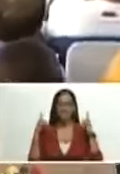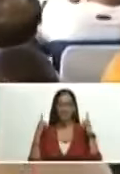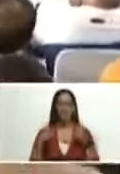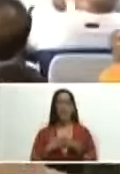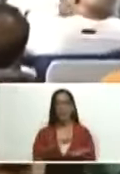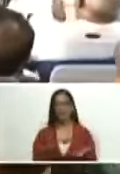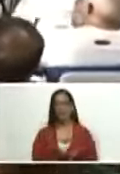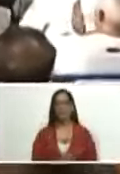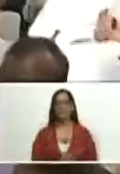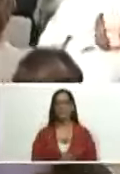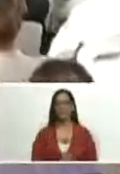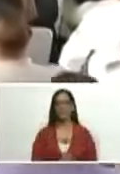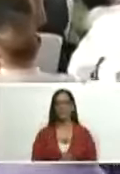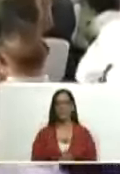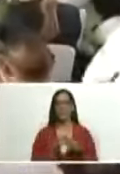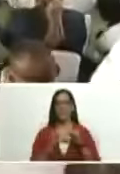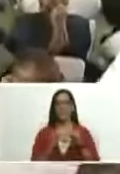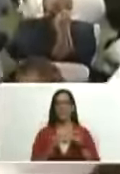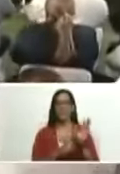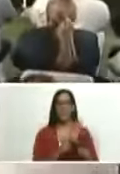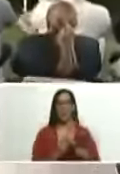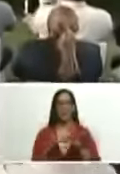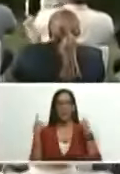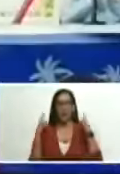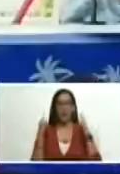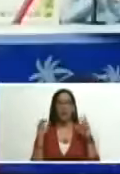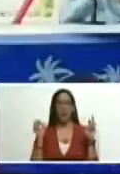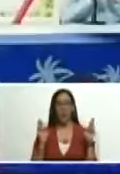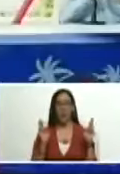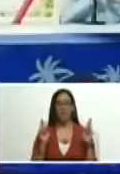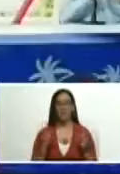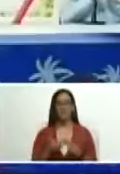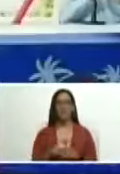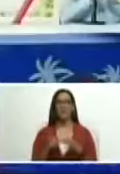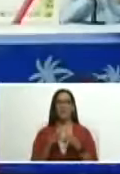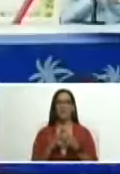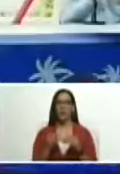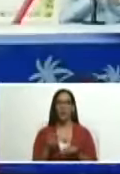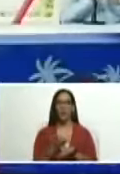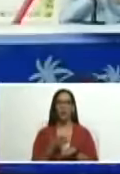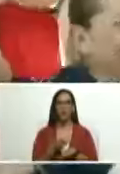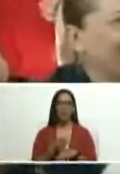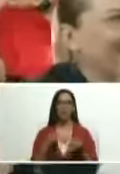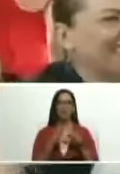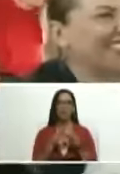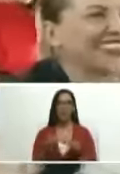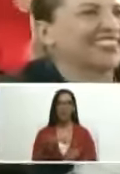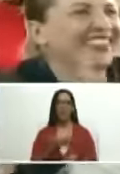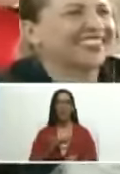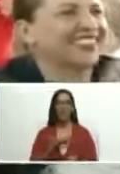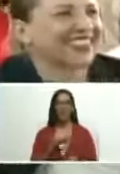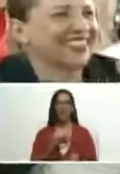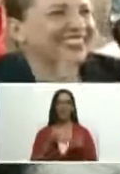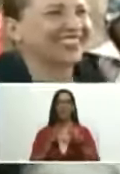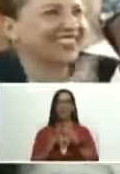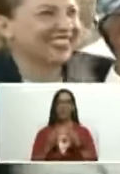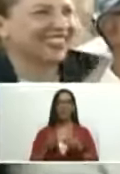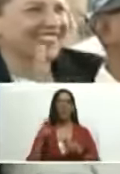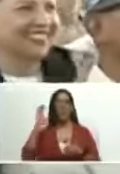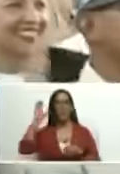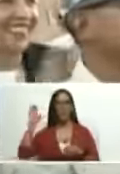dio. Seguir el ejemplo de La Guaira, ojalá. Todas las gobernaciones, todas las alcaldías, todos los